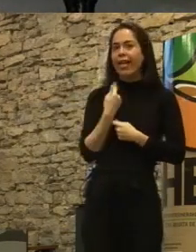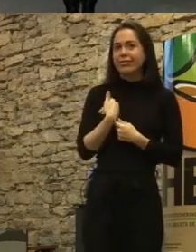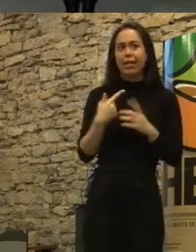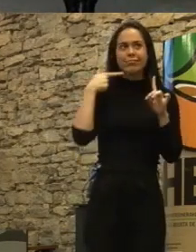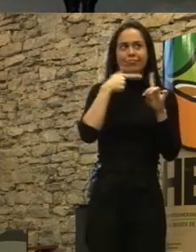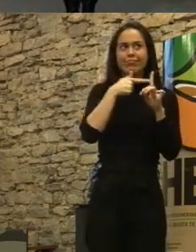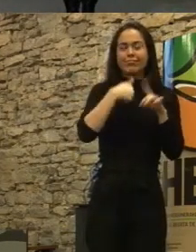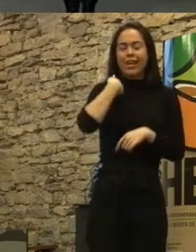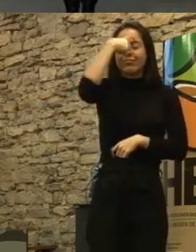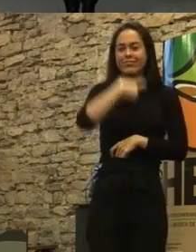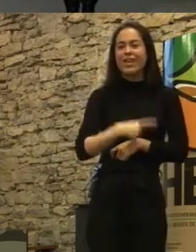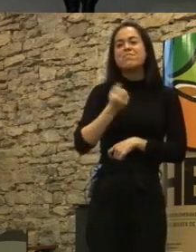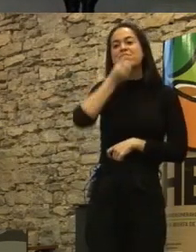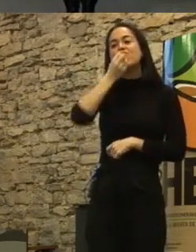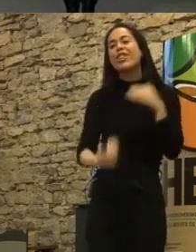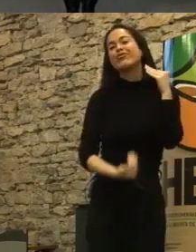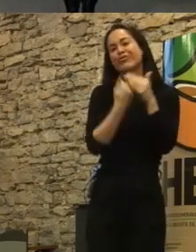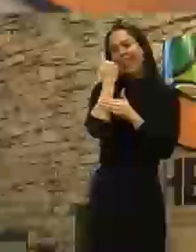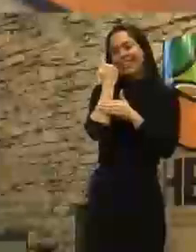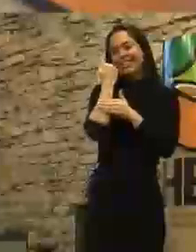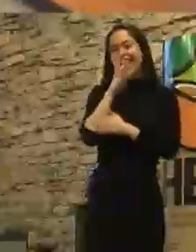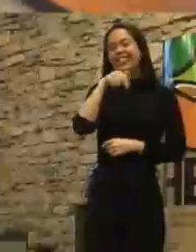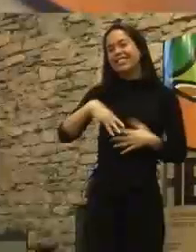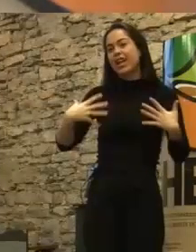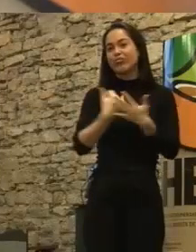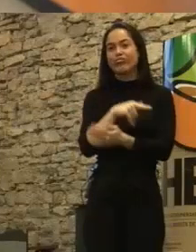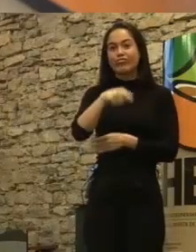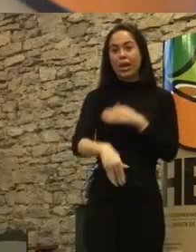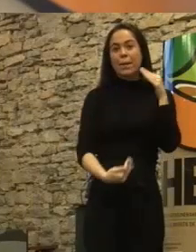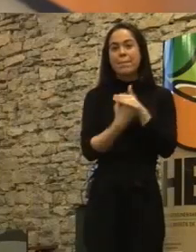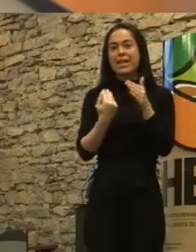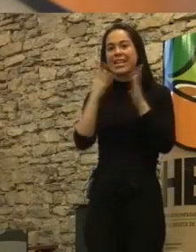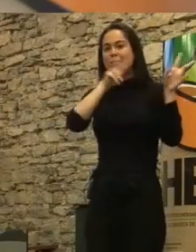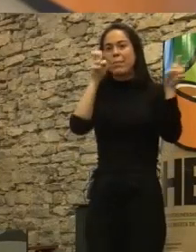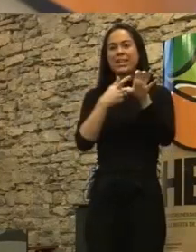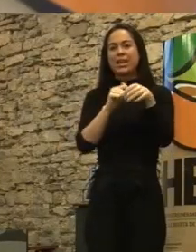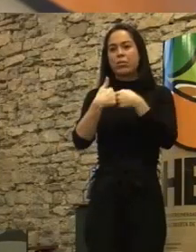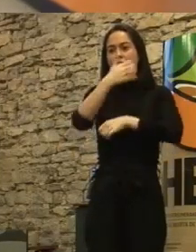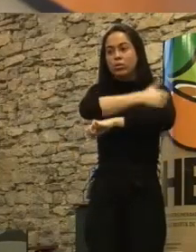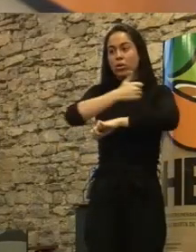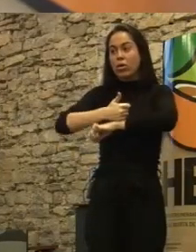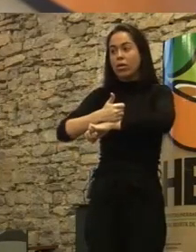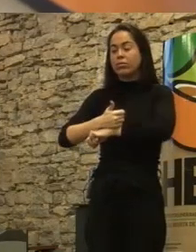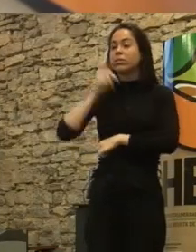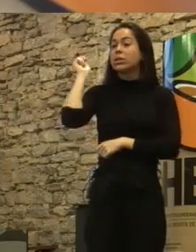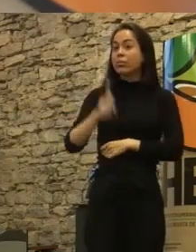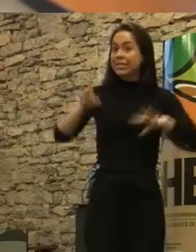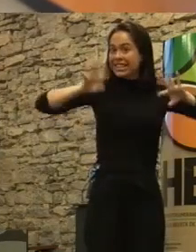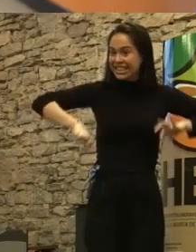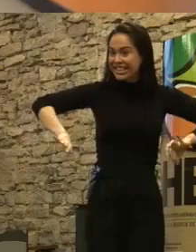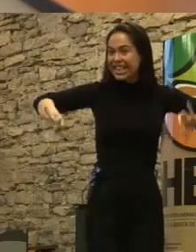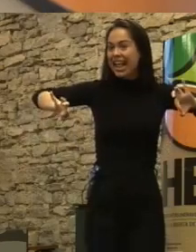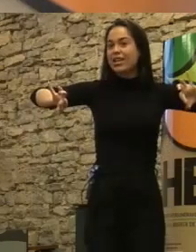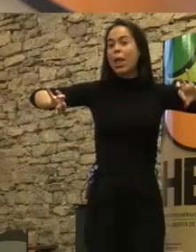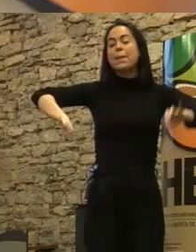conmigo. Buenos días, bienvenidos y bienvenidas a esta jornada sobre participación ciudadana y de una manera especial a las personas que venís de